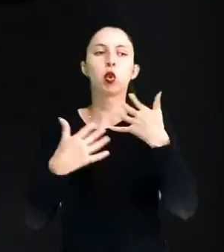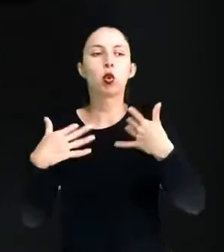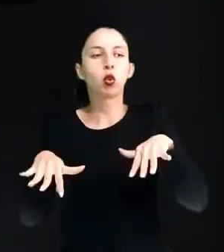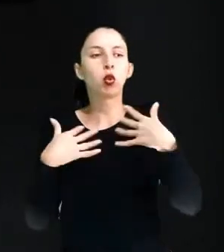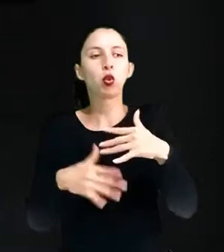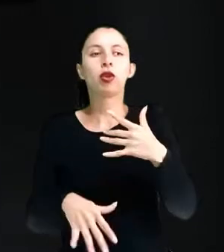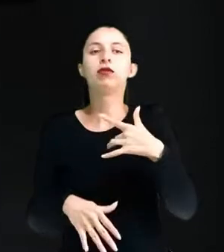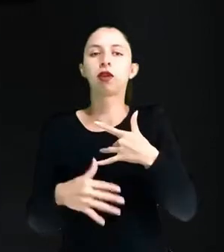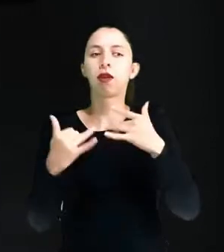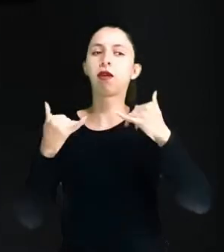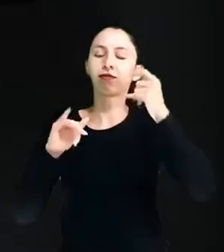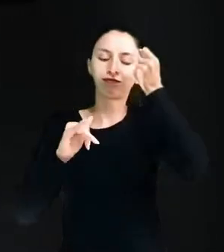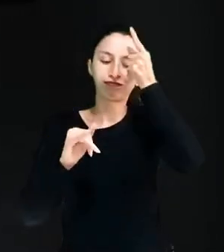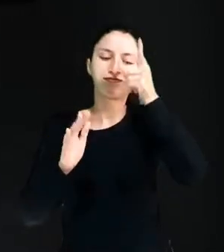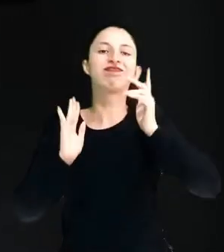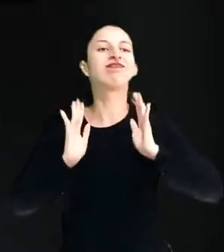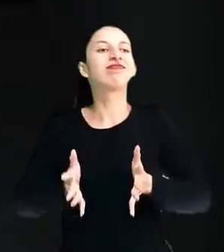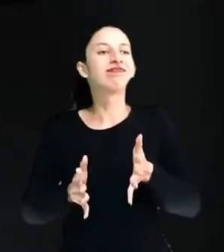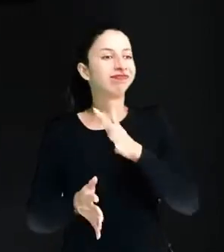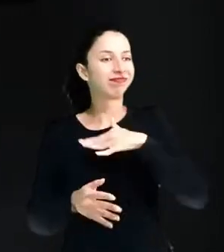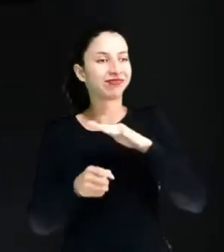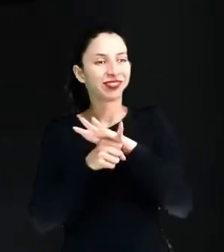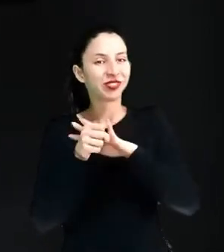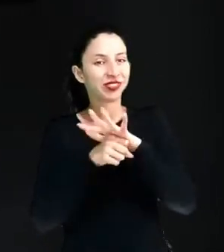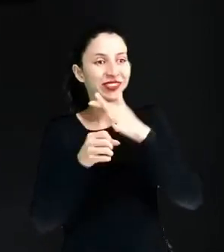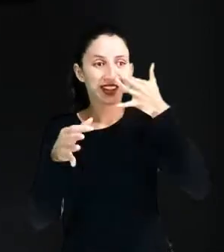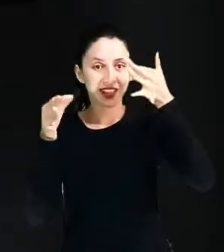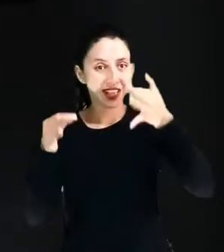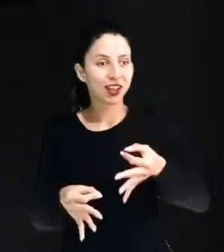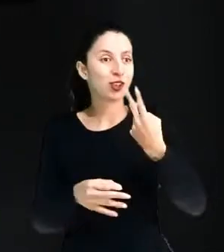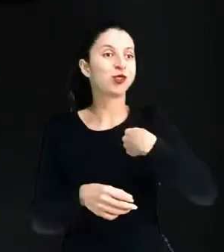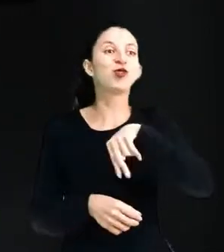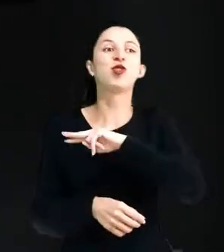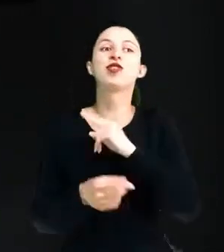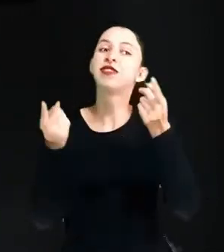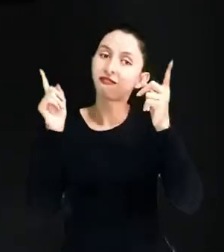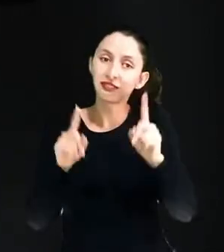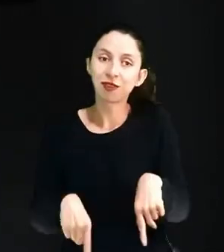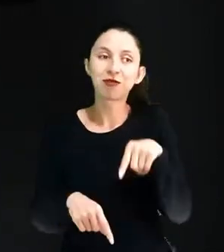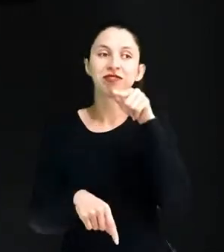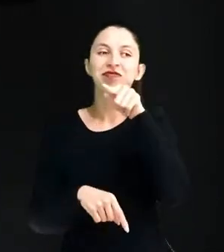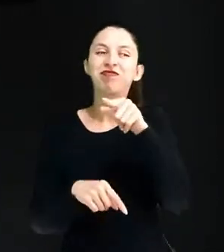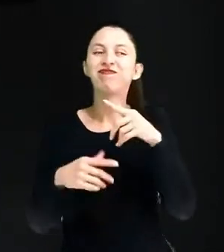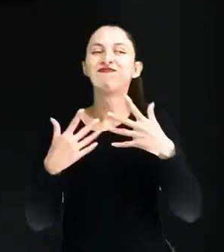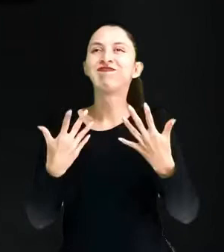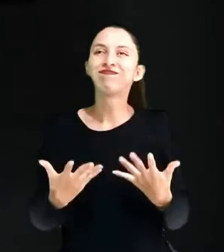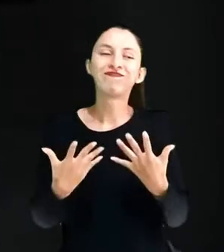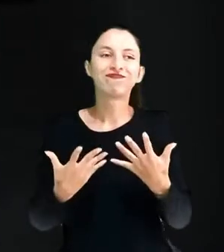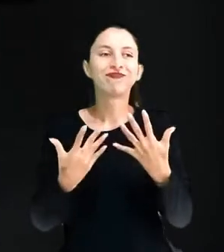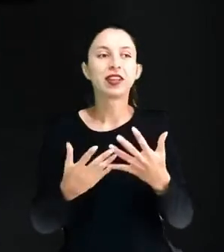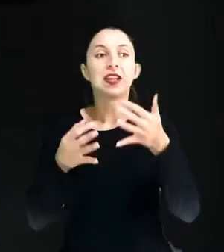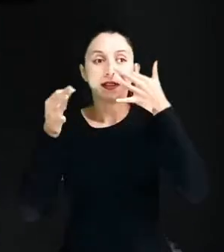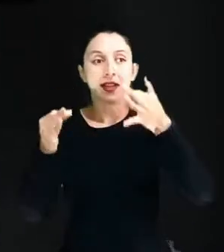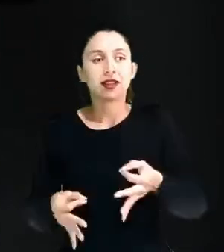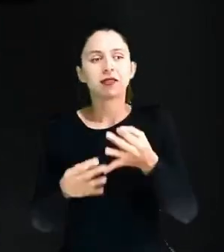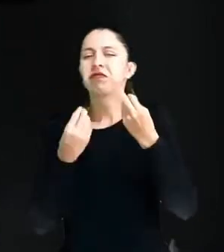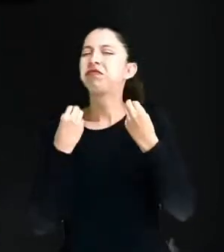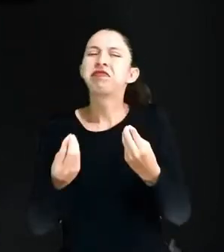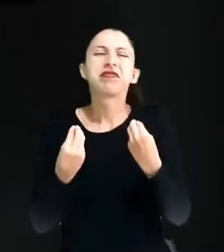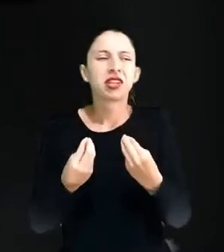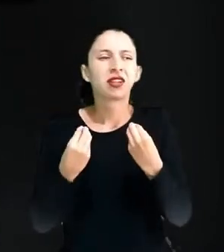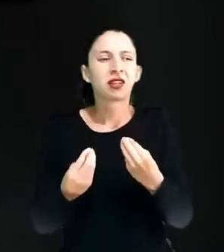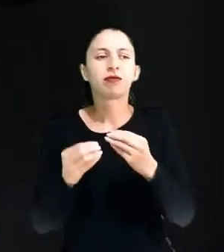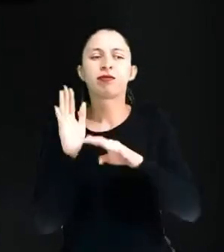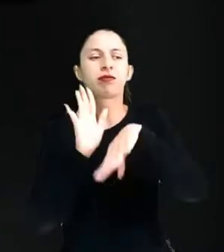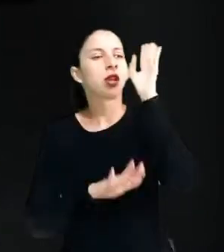las situaciones reales, y sobre todo en nuestra región, que hay muchas necesidades, pero son mucho más grandes las potencialidades